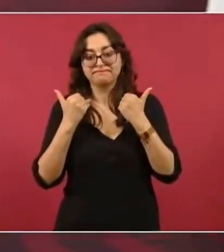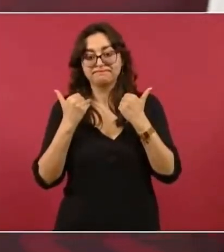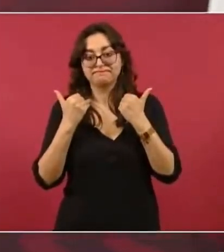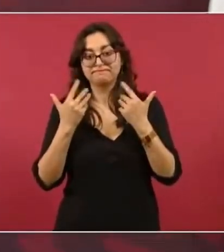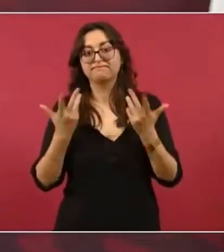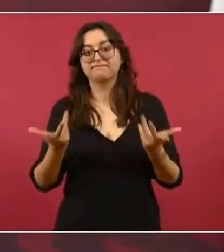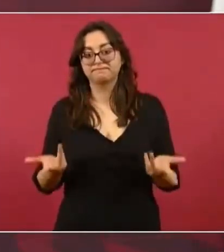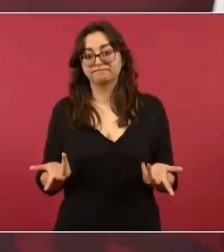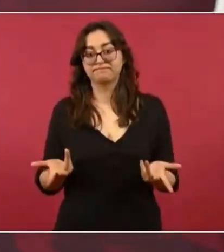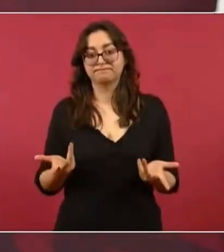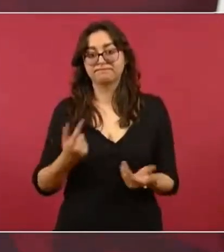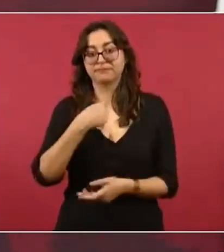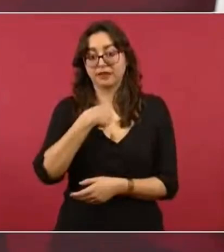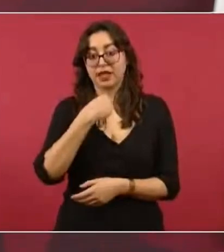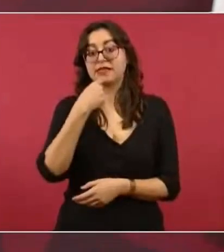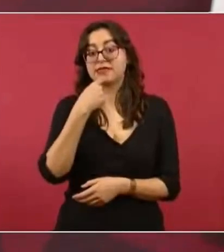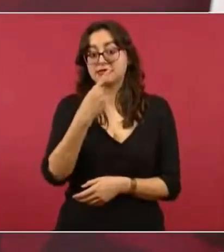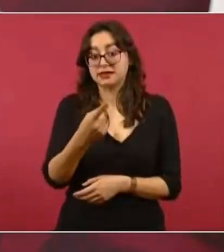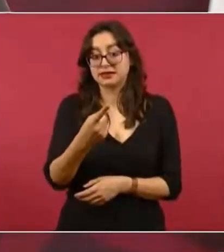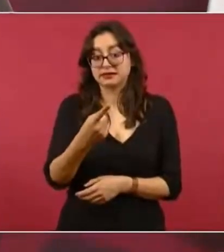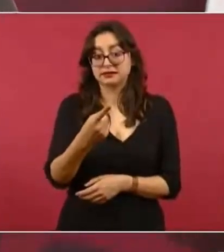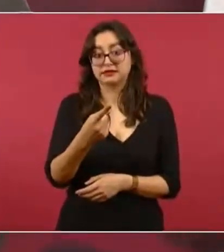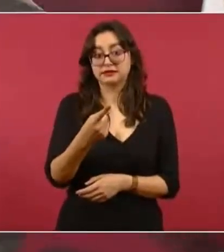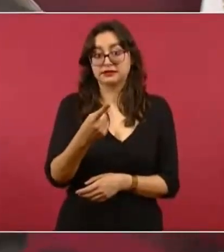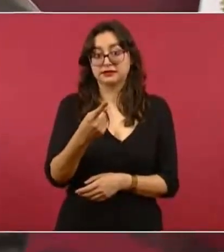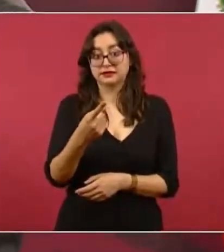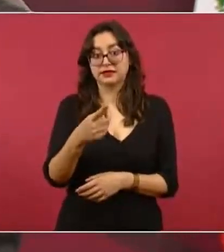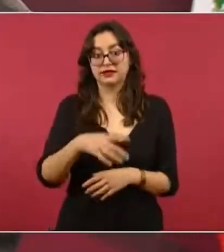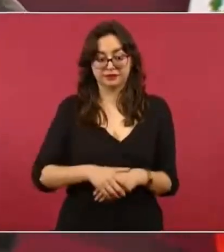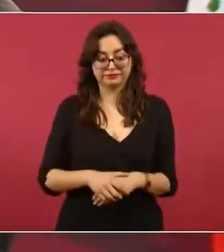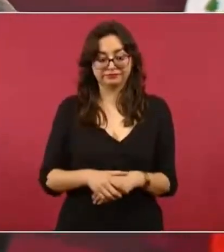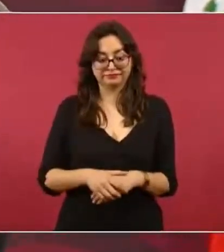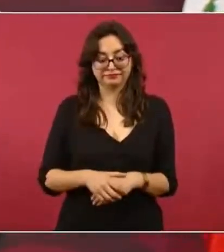Les comentaba que se viene la ola del